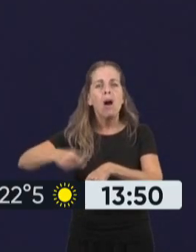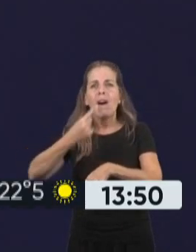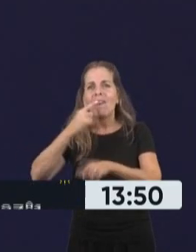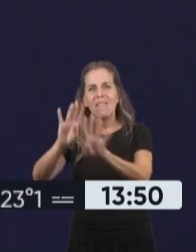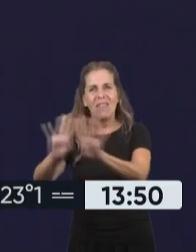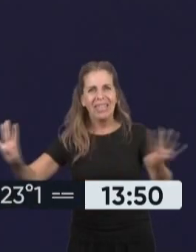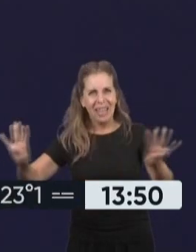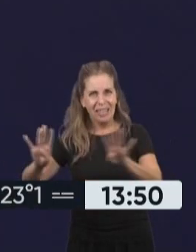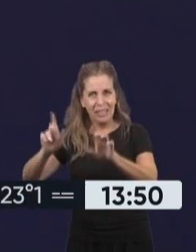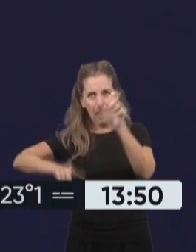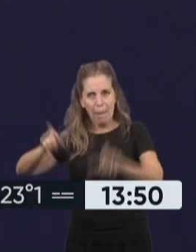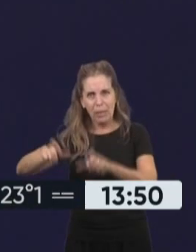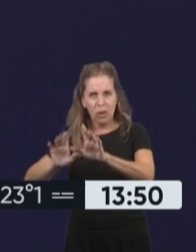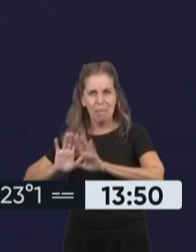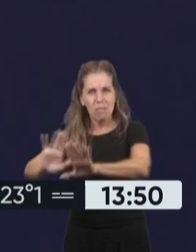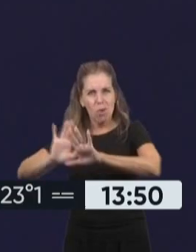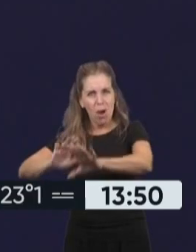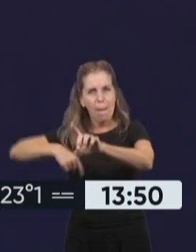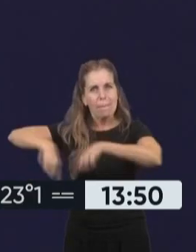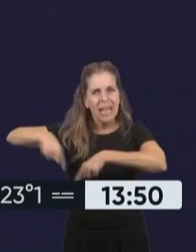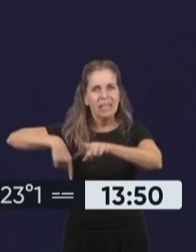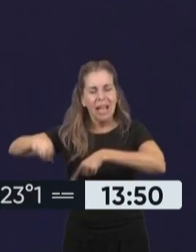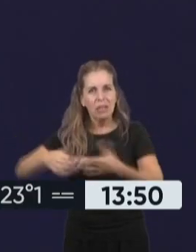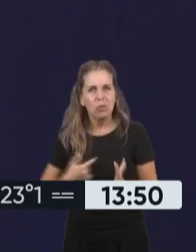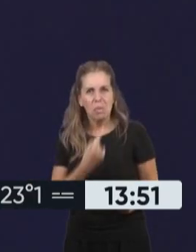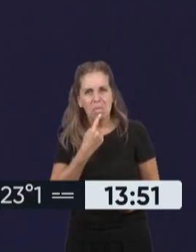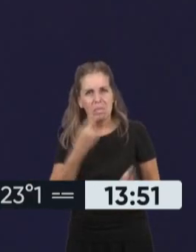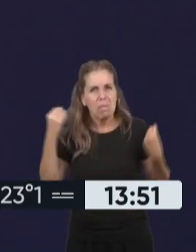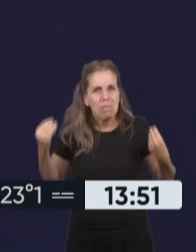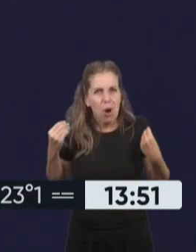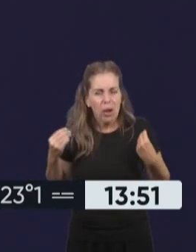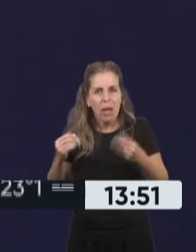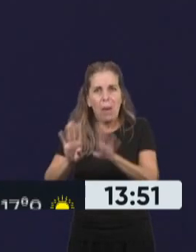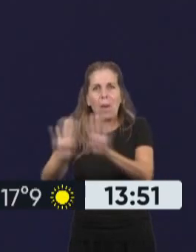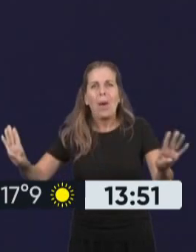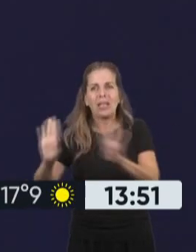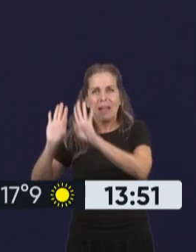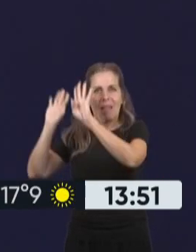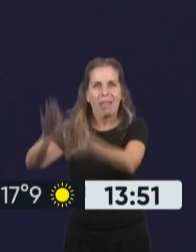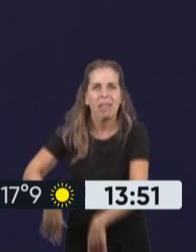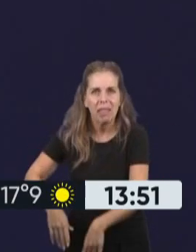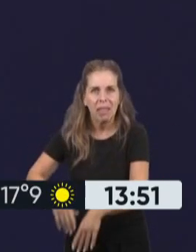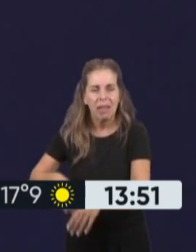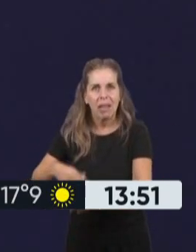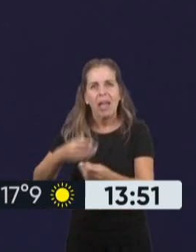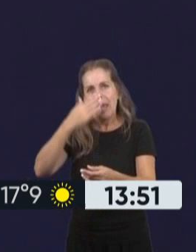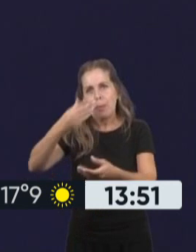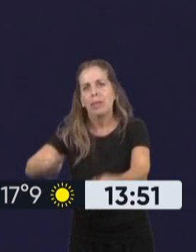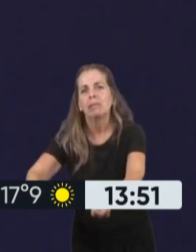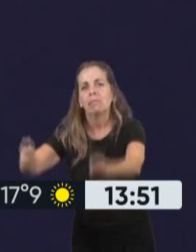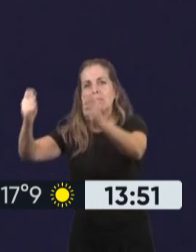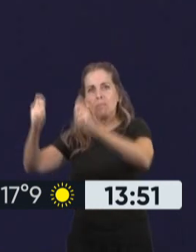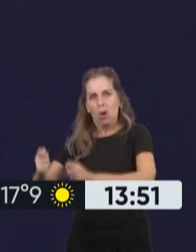vallas, que todavía estoy preguntándome por qué logran voltear una valla y la vuelven a poner, ¿no? Para